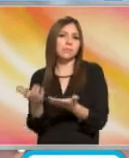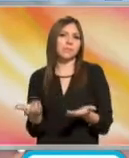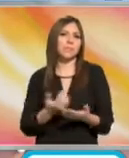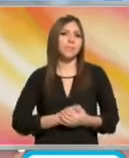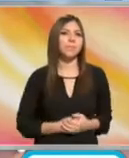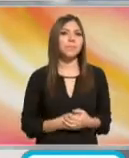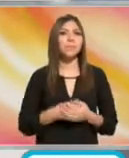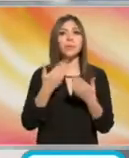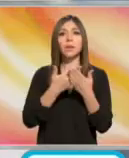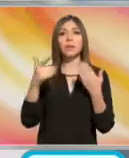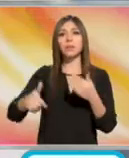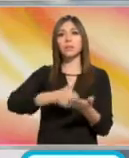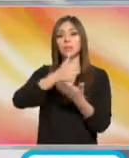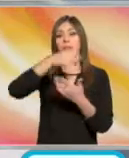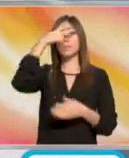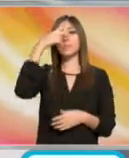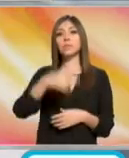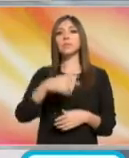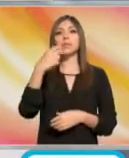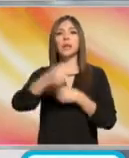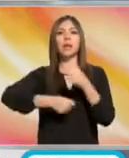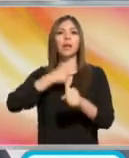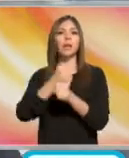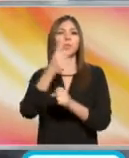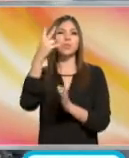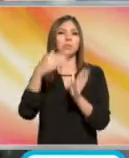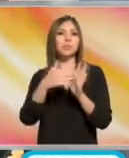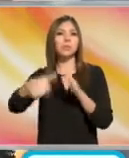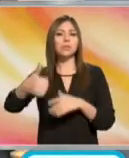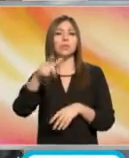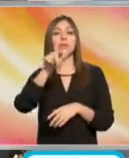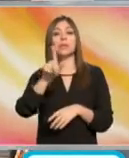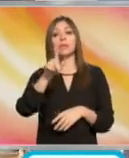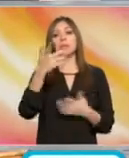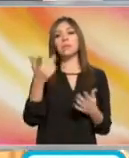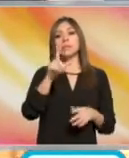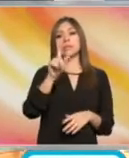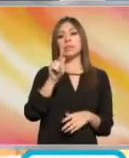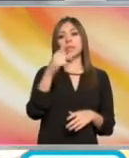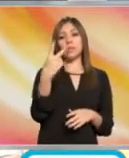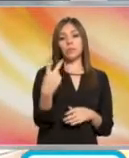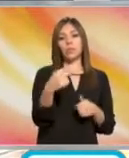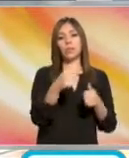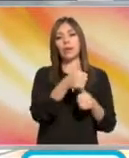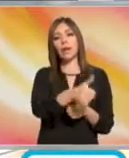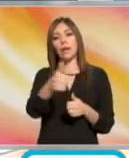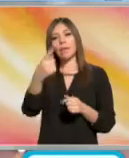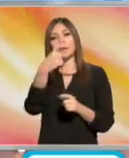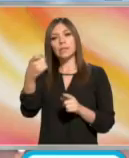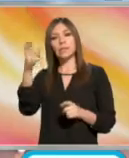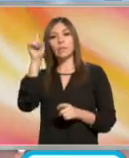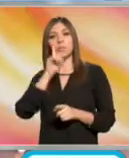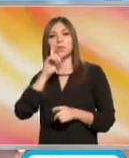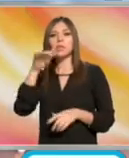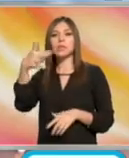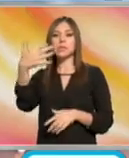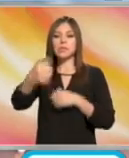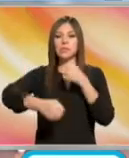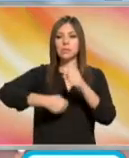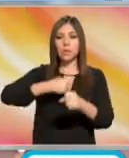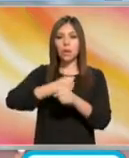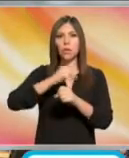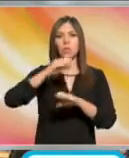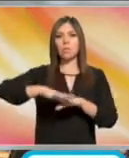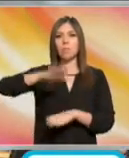Entonces, en la Ciudad de México, en 2011, 72 de cada 100 mujeres de 15 años o más declaró haber sufrido